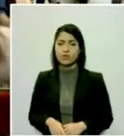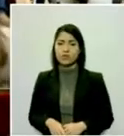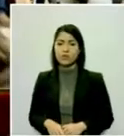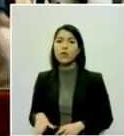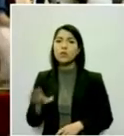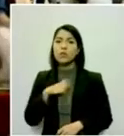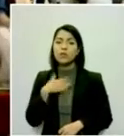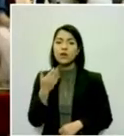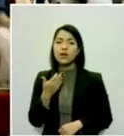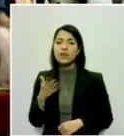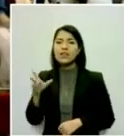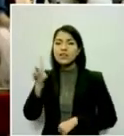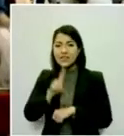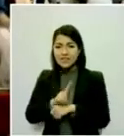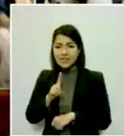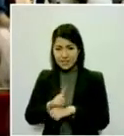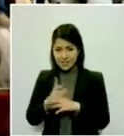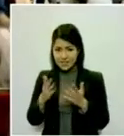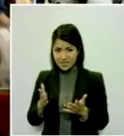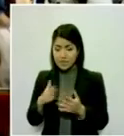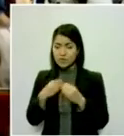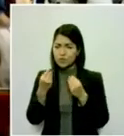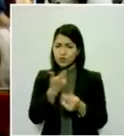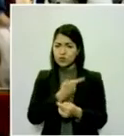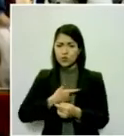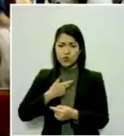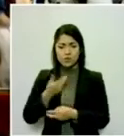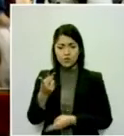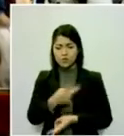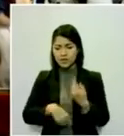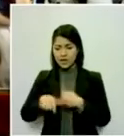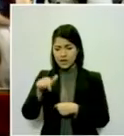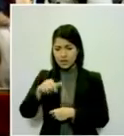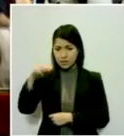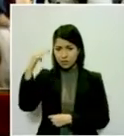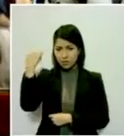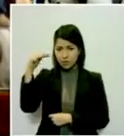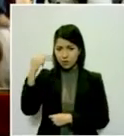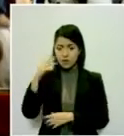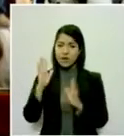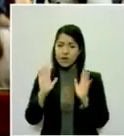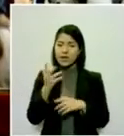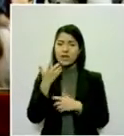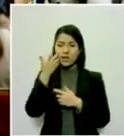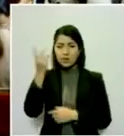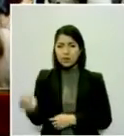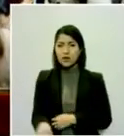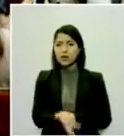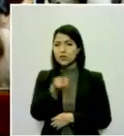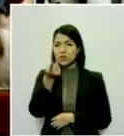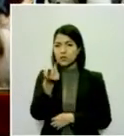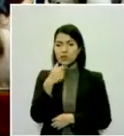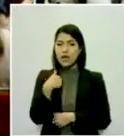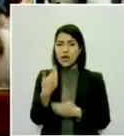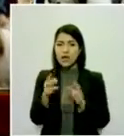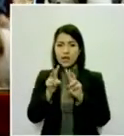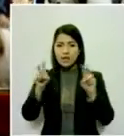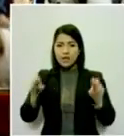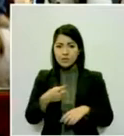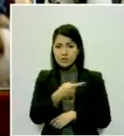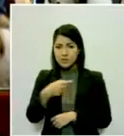¿Qué tal? Buenas tardes, días, gobernador. Buenas tardes. Un gusto estar aquí en Morelia. Oiga, preguntarle sobre el caso